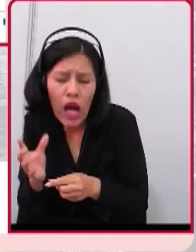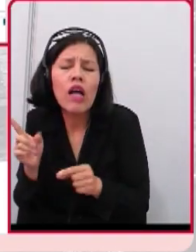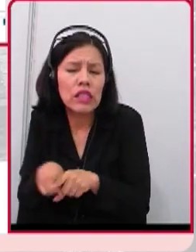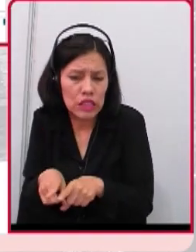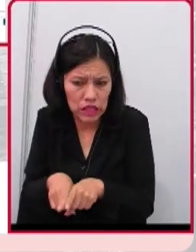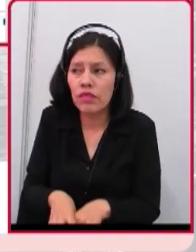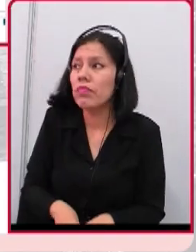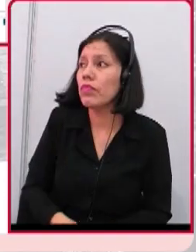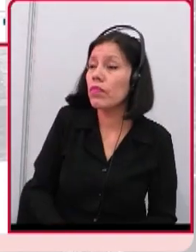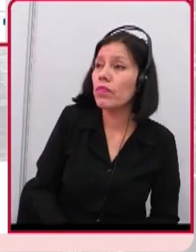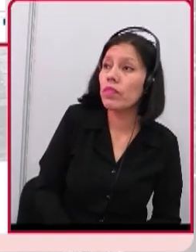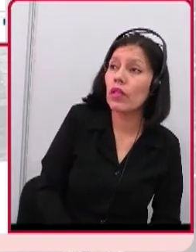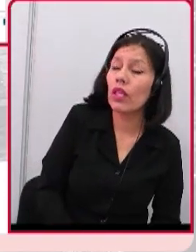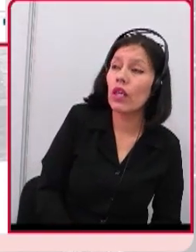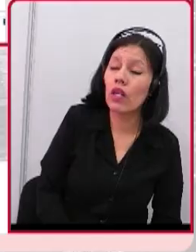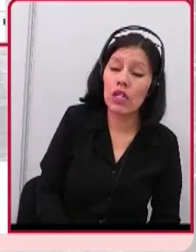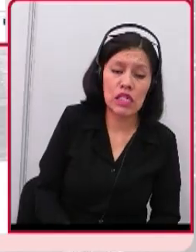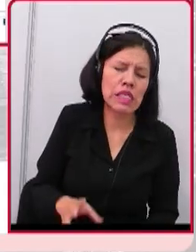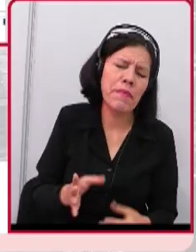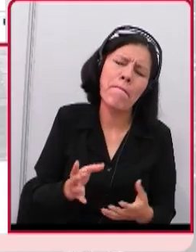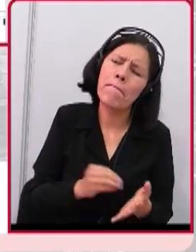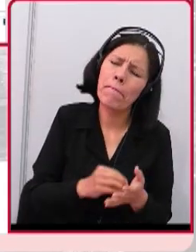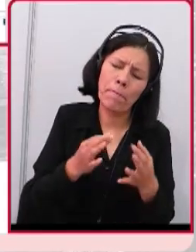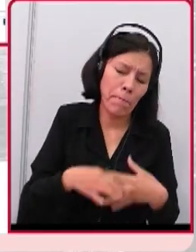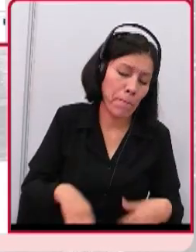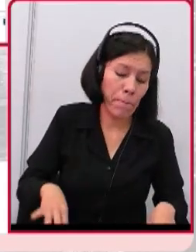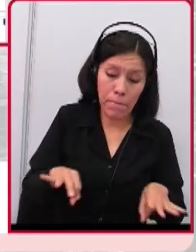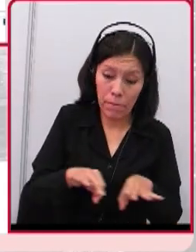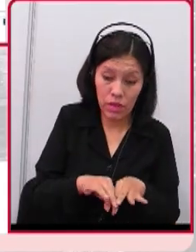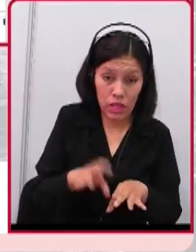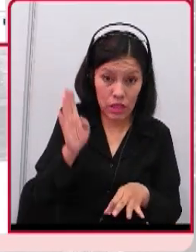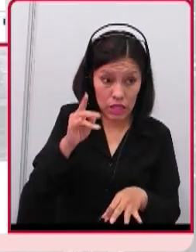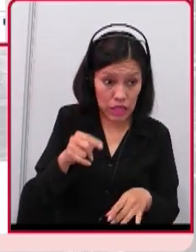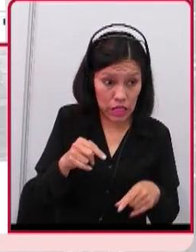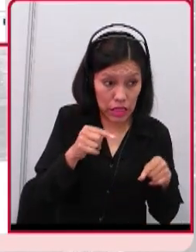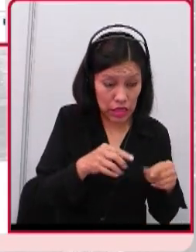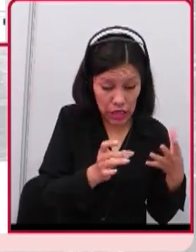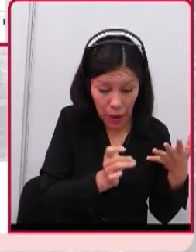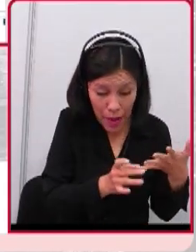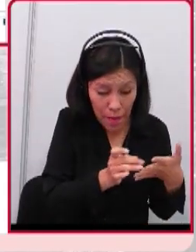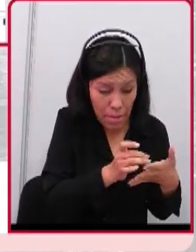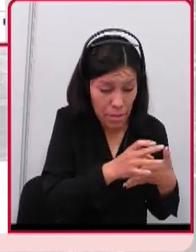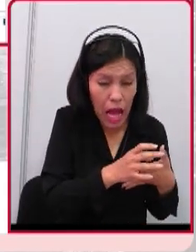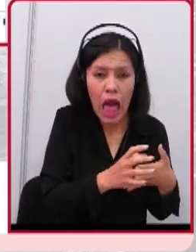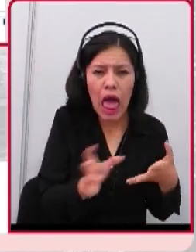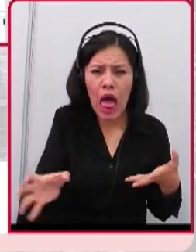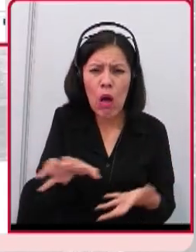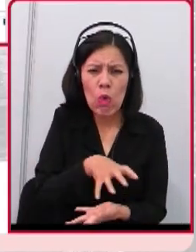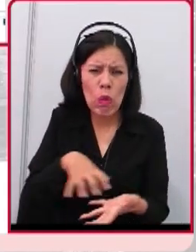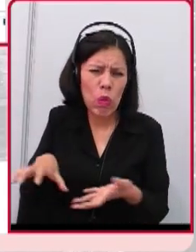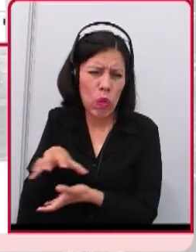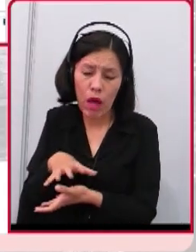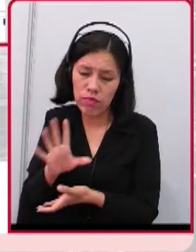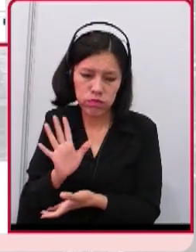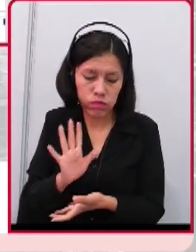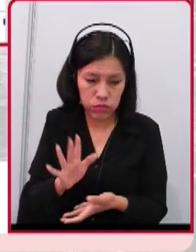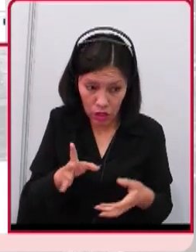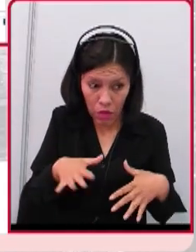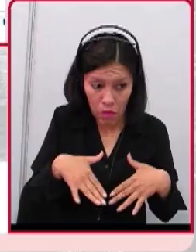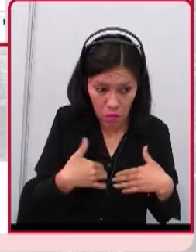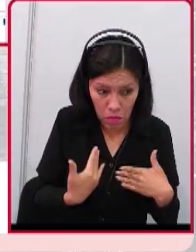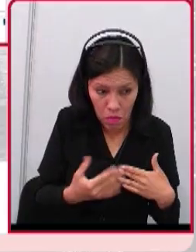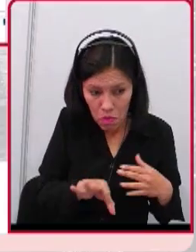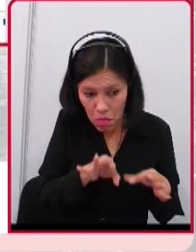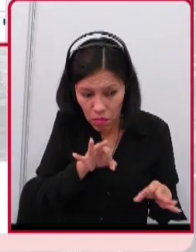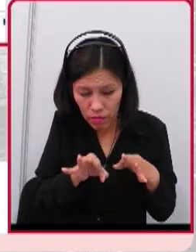Y lo más importante, no me fusiona las variables, es decir, puedo encontrar una forma muy pequeña, como la que ustedes